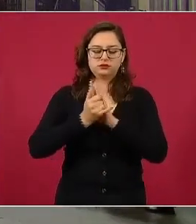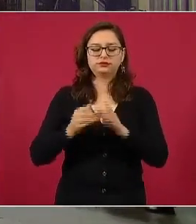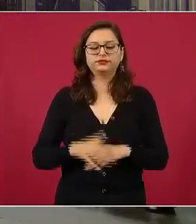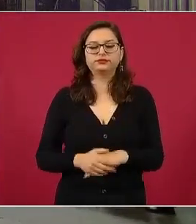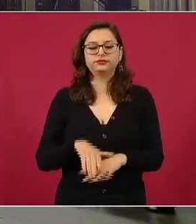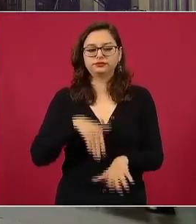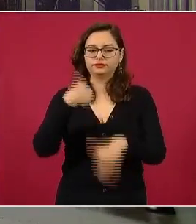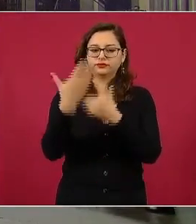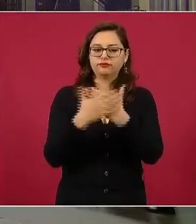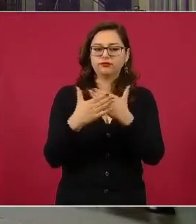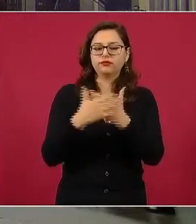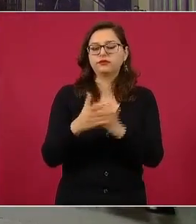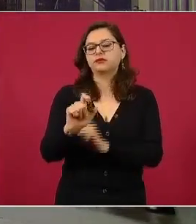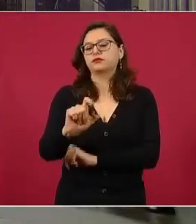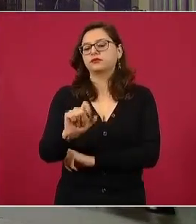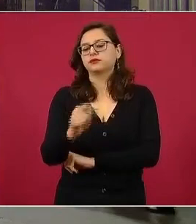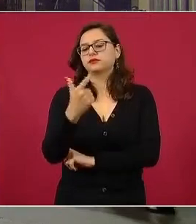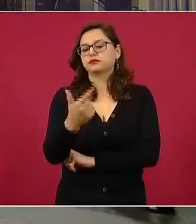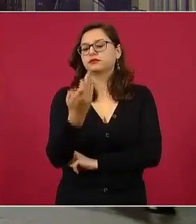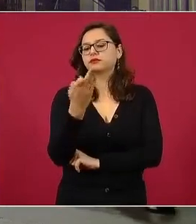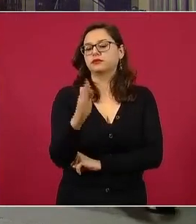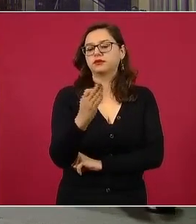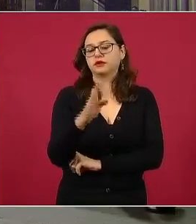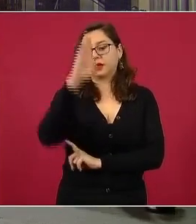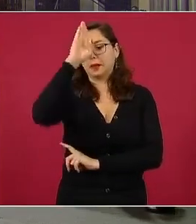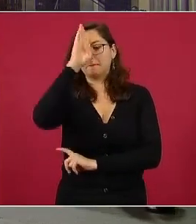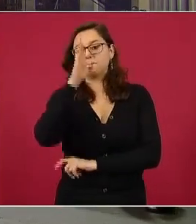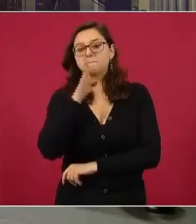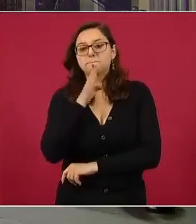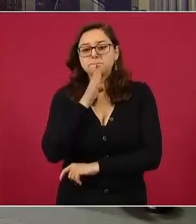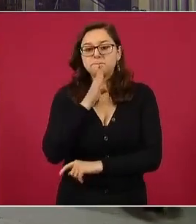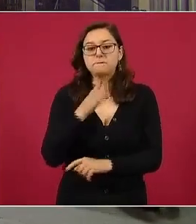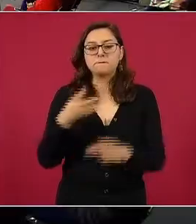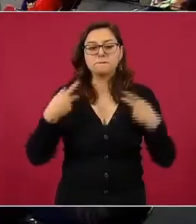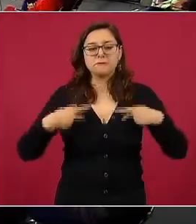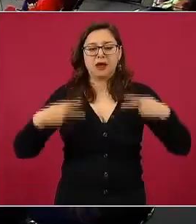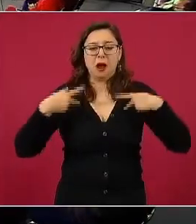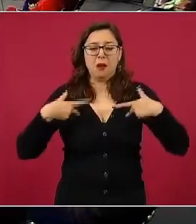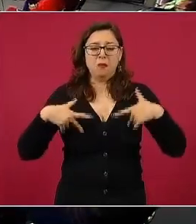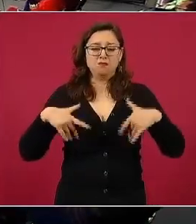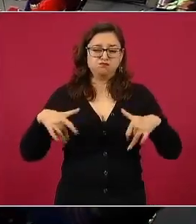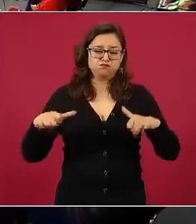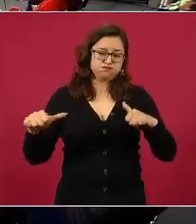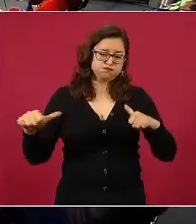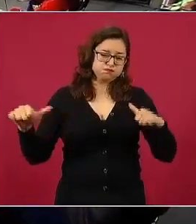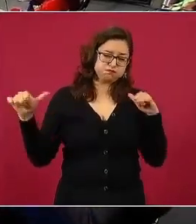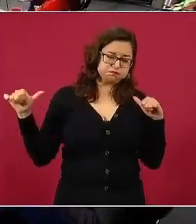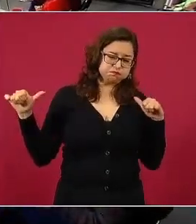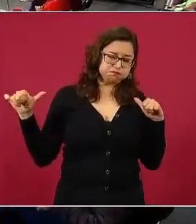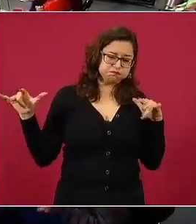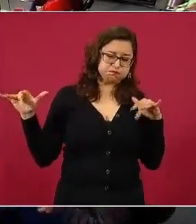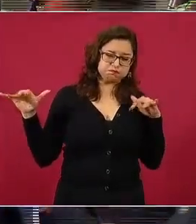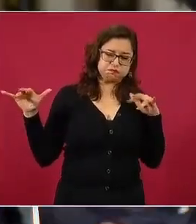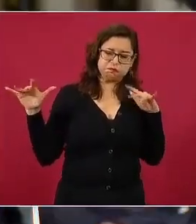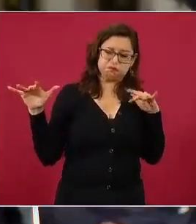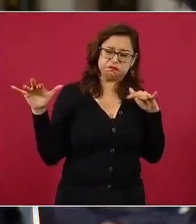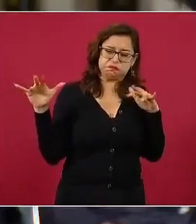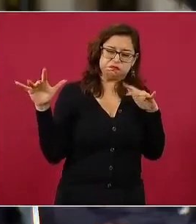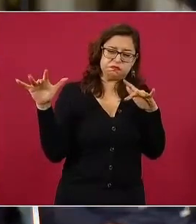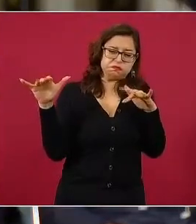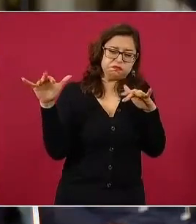27 de febrero a las 12:30 del día, miles de mexicanos van a abarrotar el Zócalo capitalino con el afán